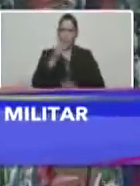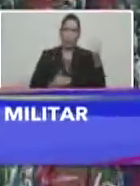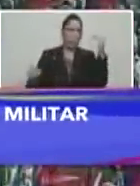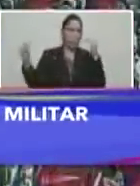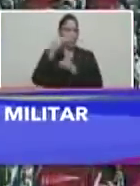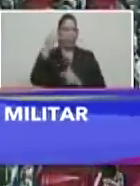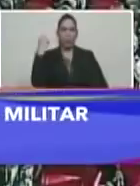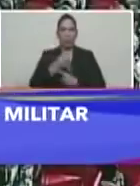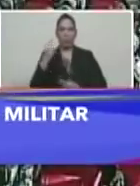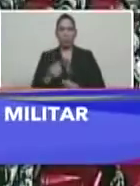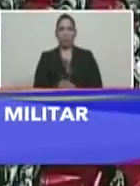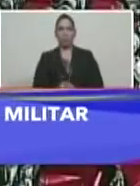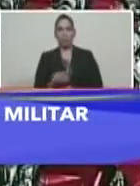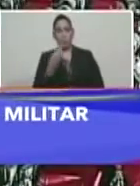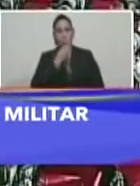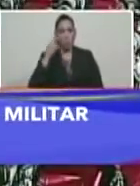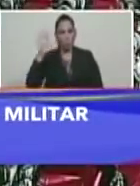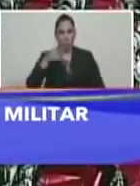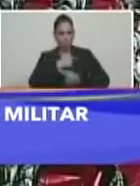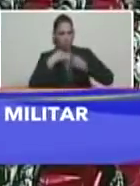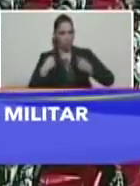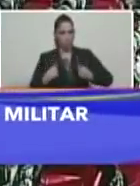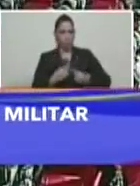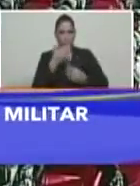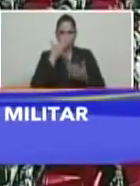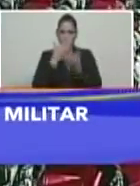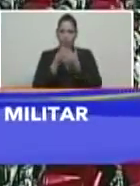tenerla. Me comprometo de corazón frente a ustedes.